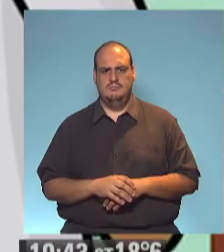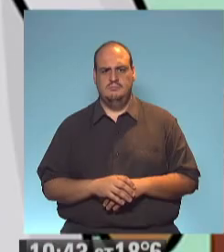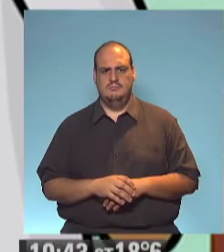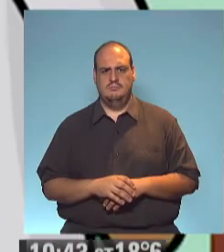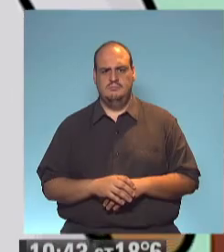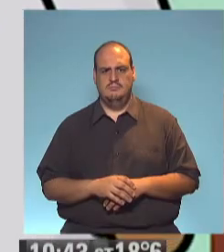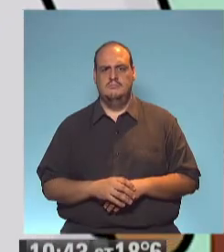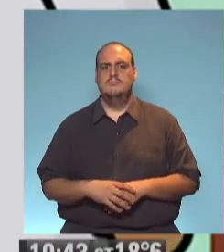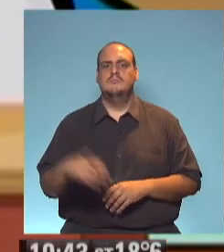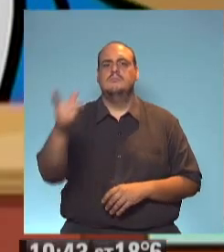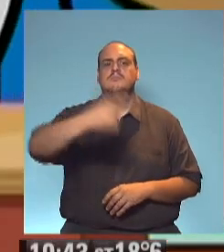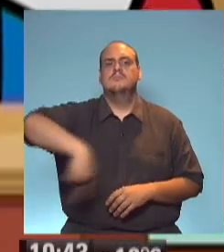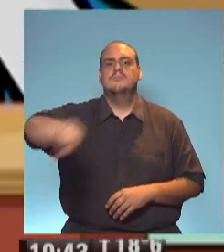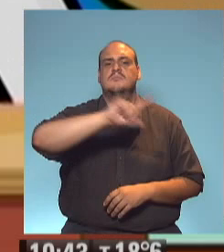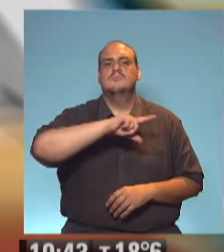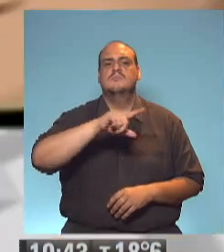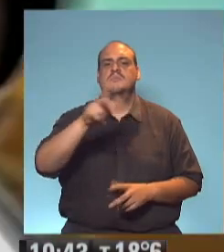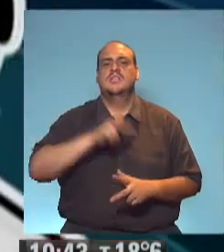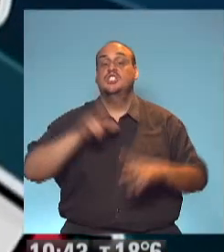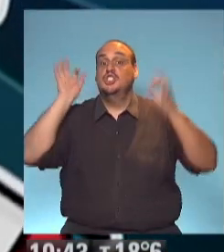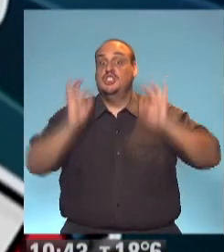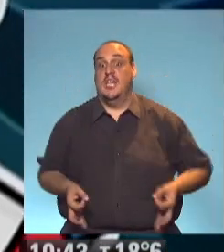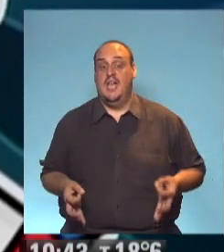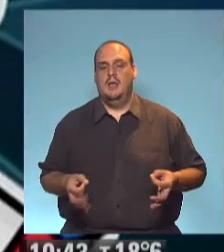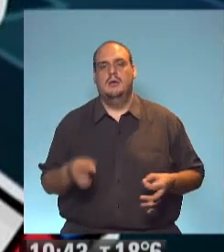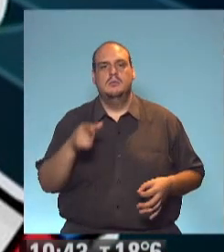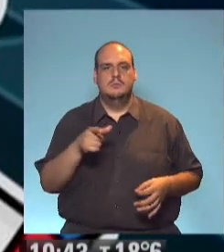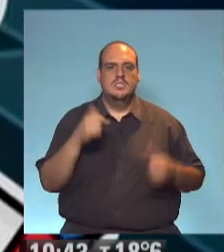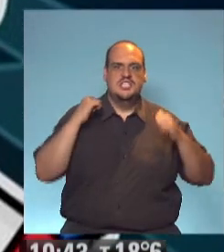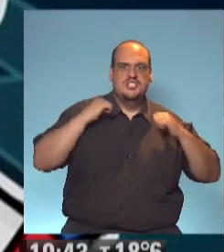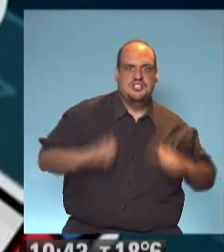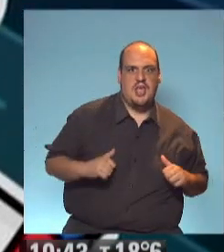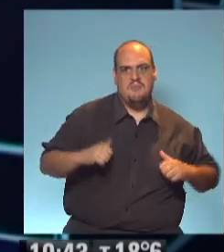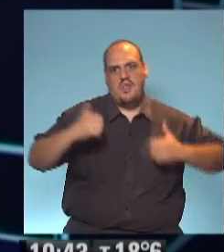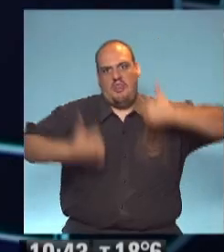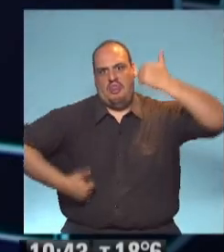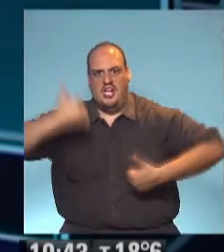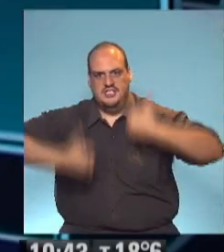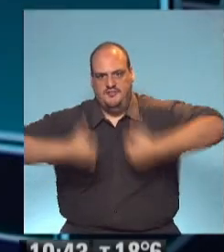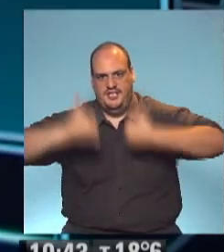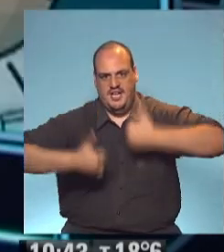¿Y alguien me puede decir...? ¡Yo lo sé! ¡Samba desafía!